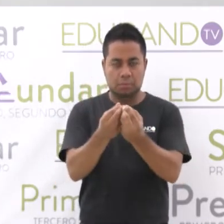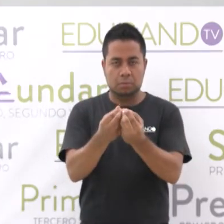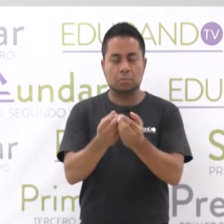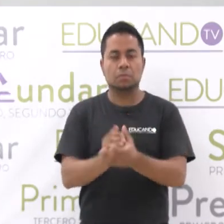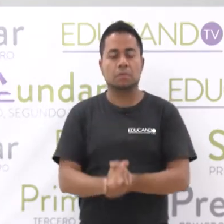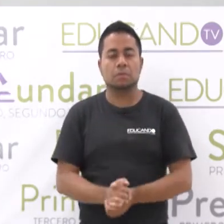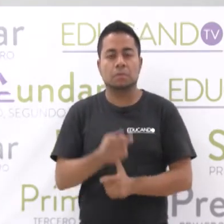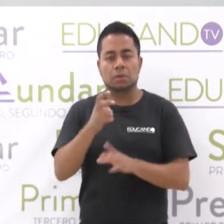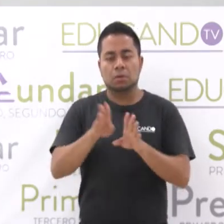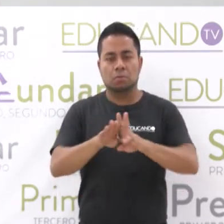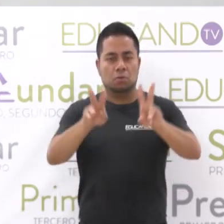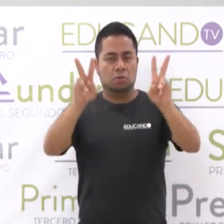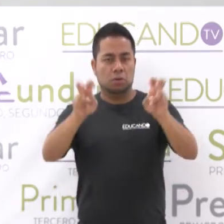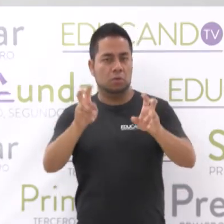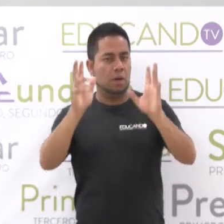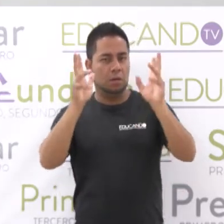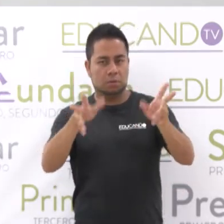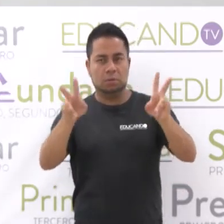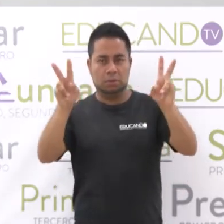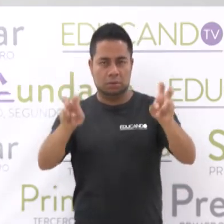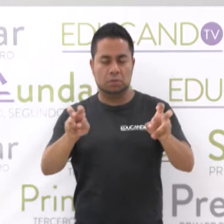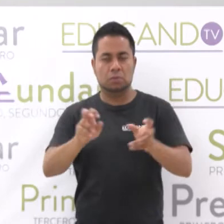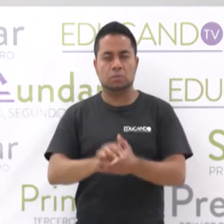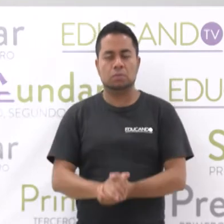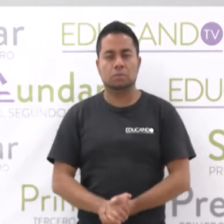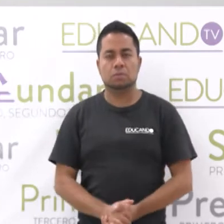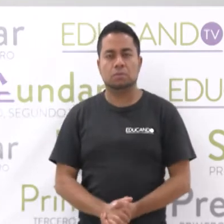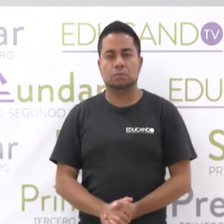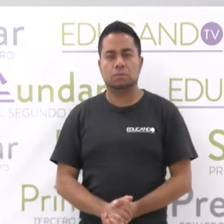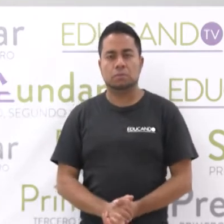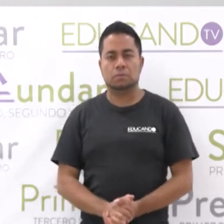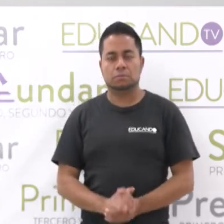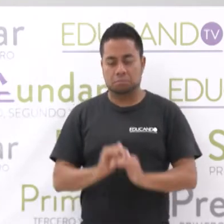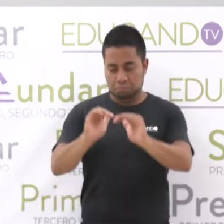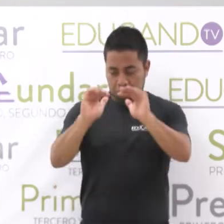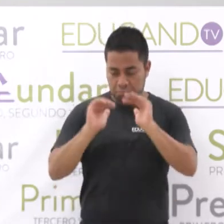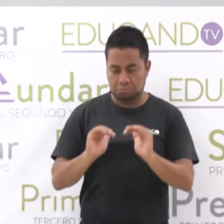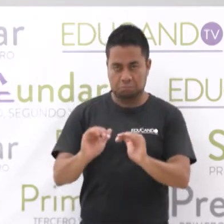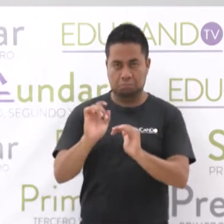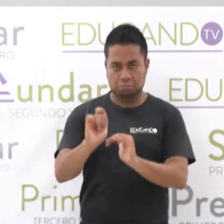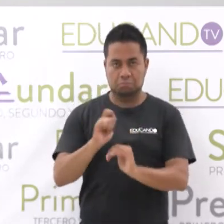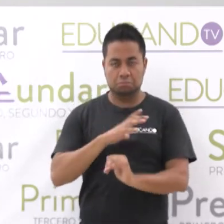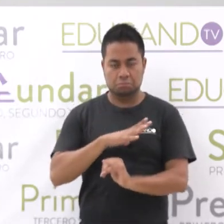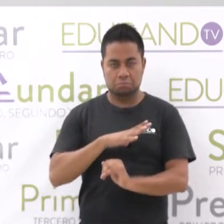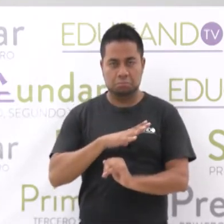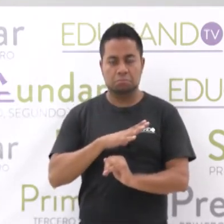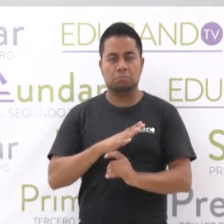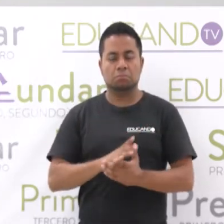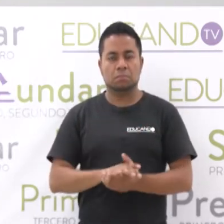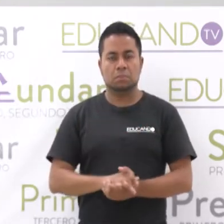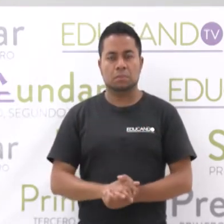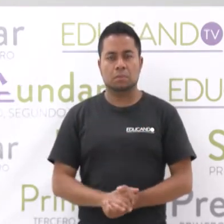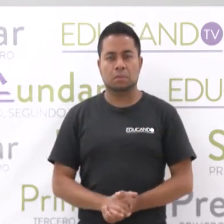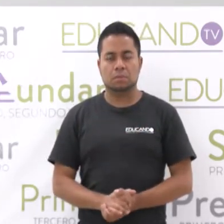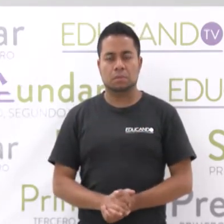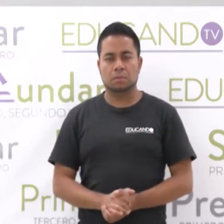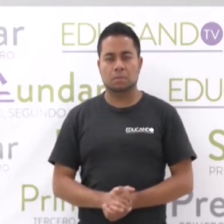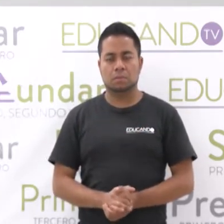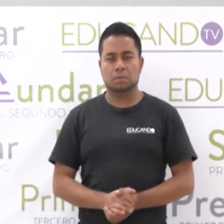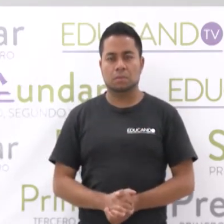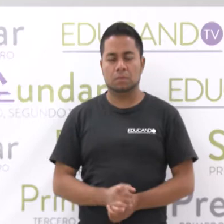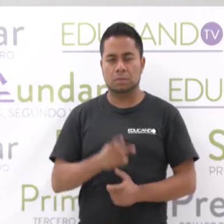era el título, es el título. Y enseguida tenemos aquí, esta